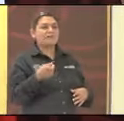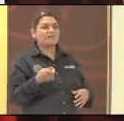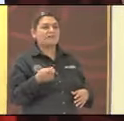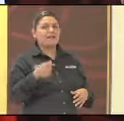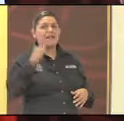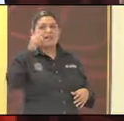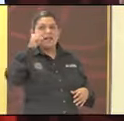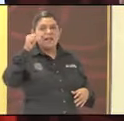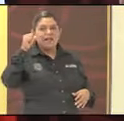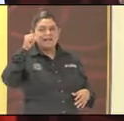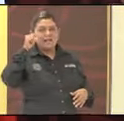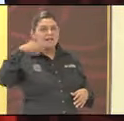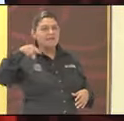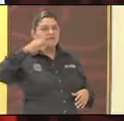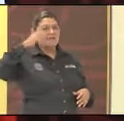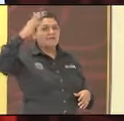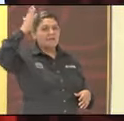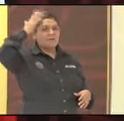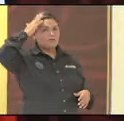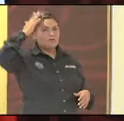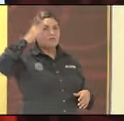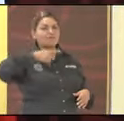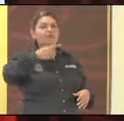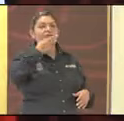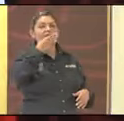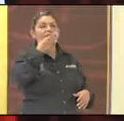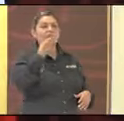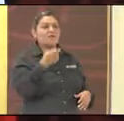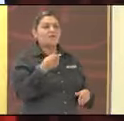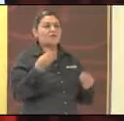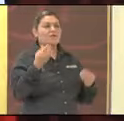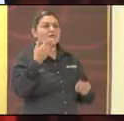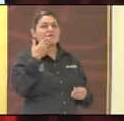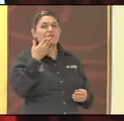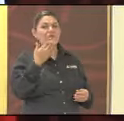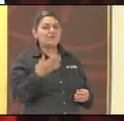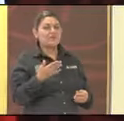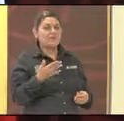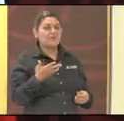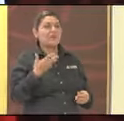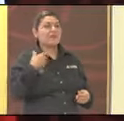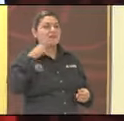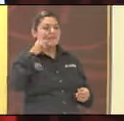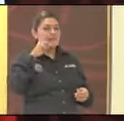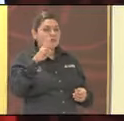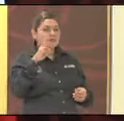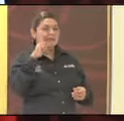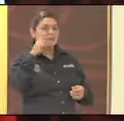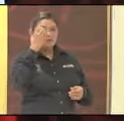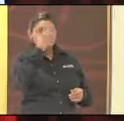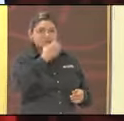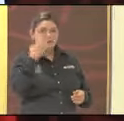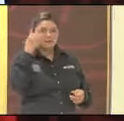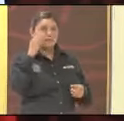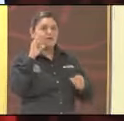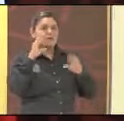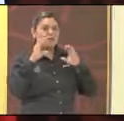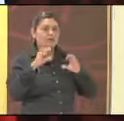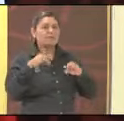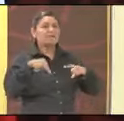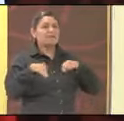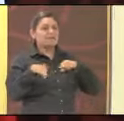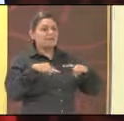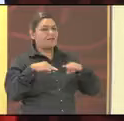Ayer las autoridades federales lo explicaron muy bien, ¿verdad? Y están monitoreando constantemente y se está